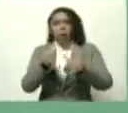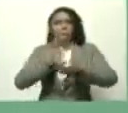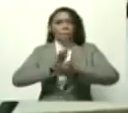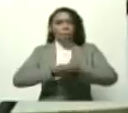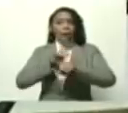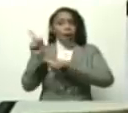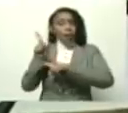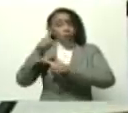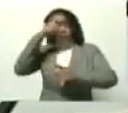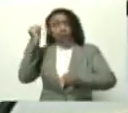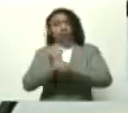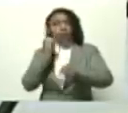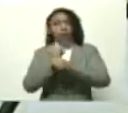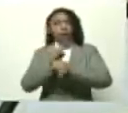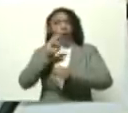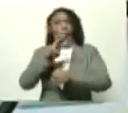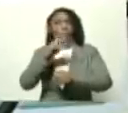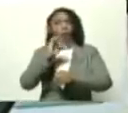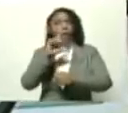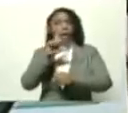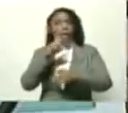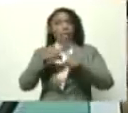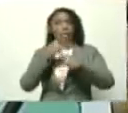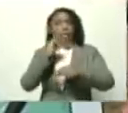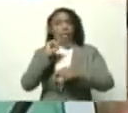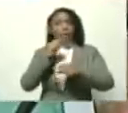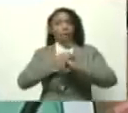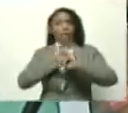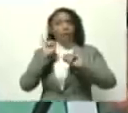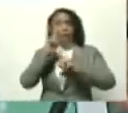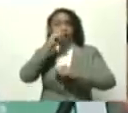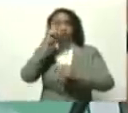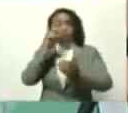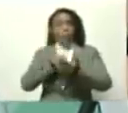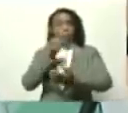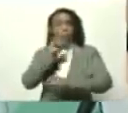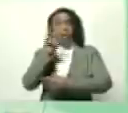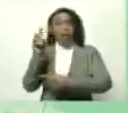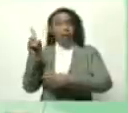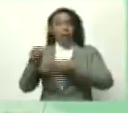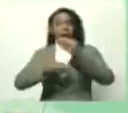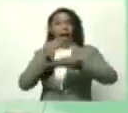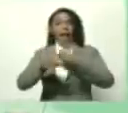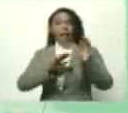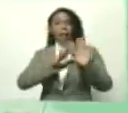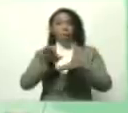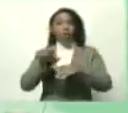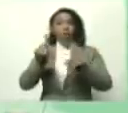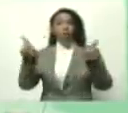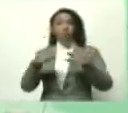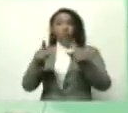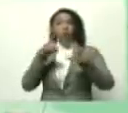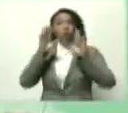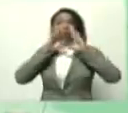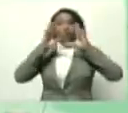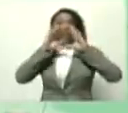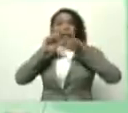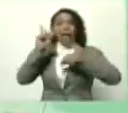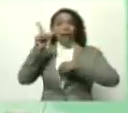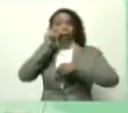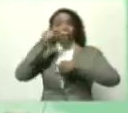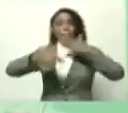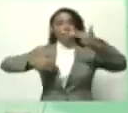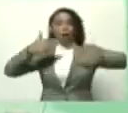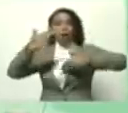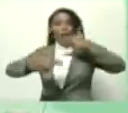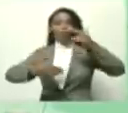operaciones, la de Wilexis a finales de abril del año 2020, fue orquestada, ya confiesa este narcotraficante